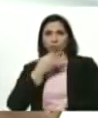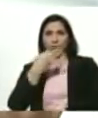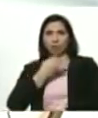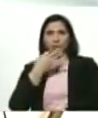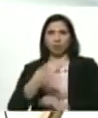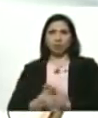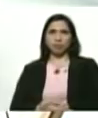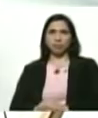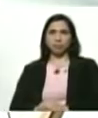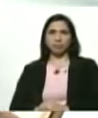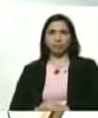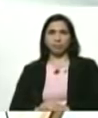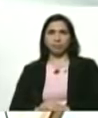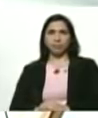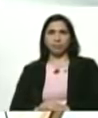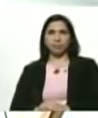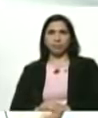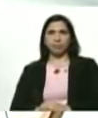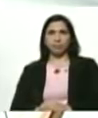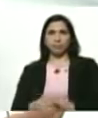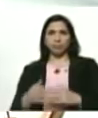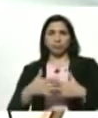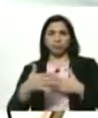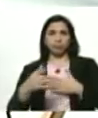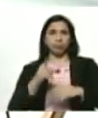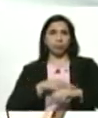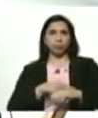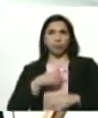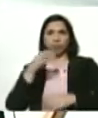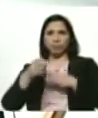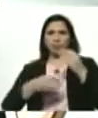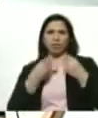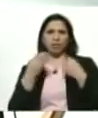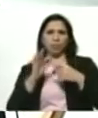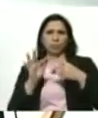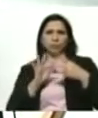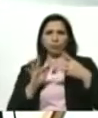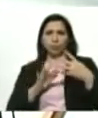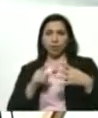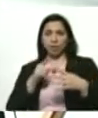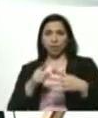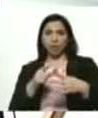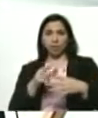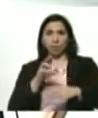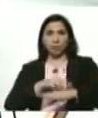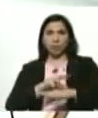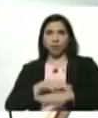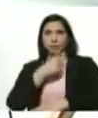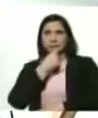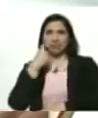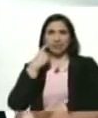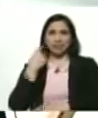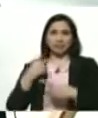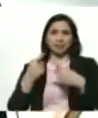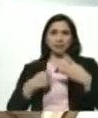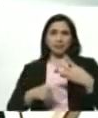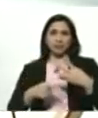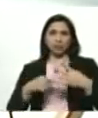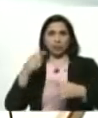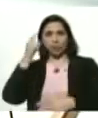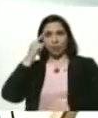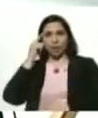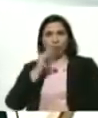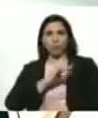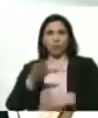luego en las próximas horas se explicará cómo estarán funcionando estos consultorios médicos en los distintos días de